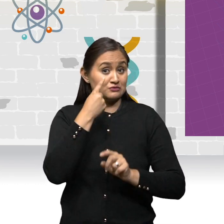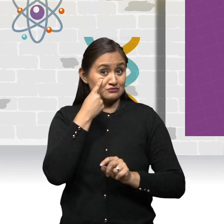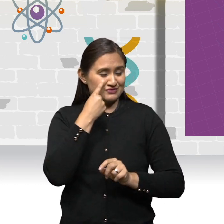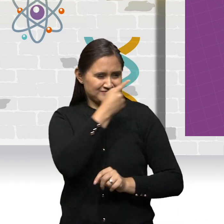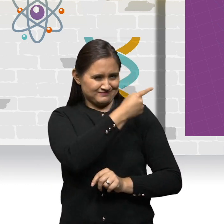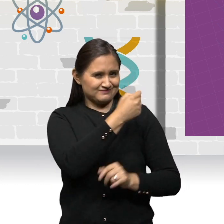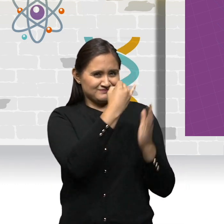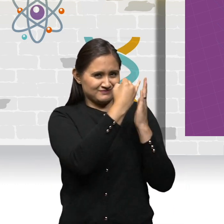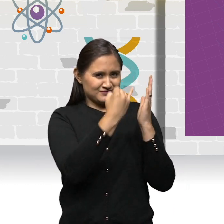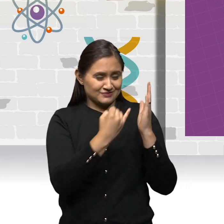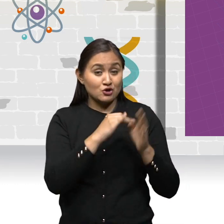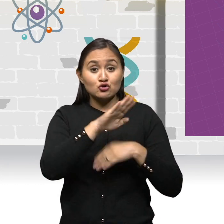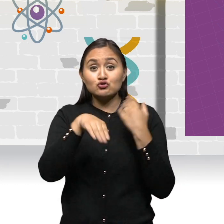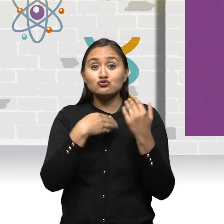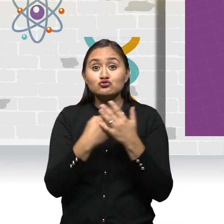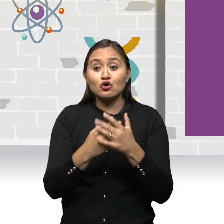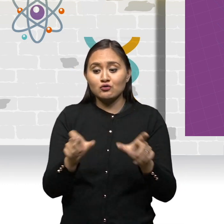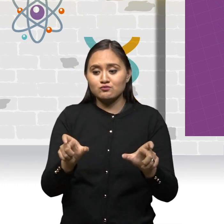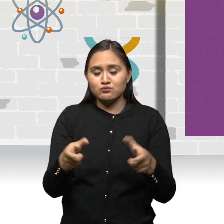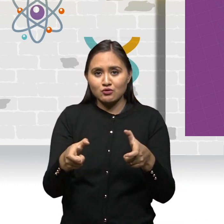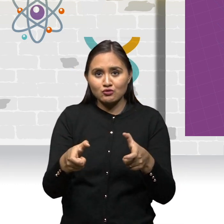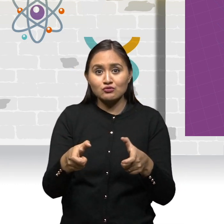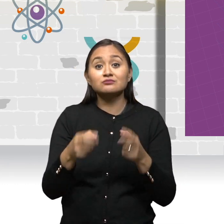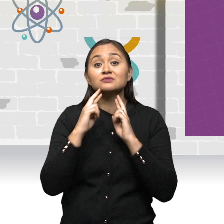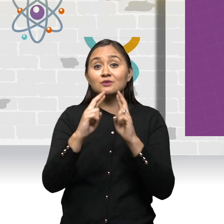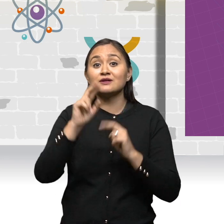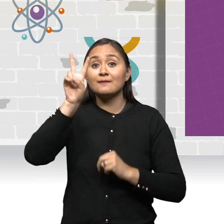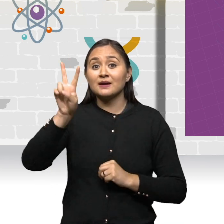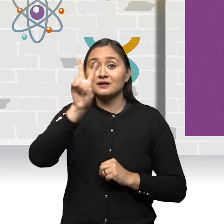En todos los casos se obtuvo un mismo volumen,